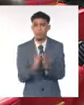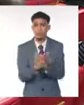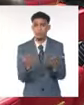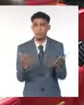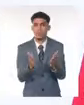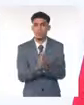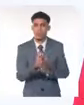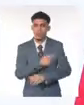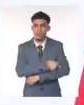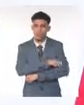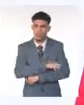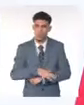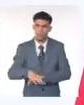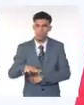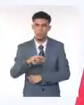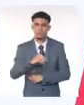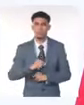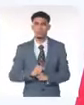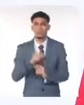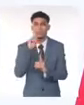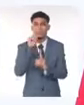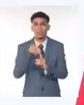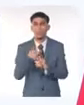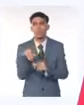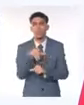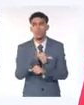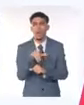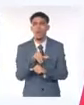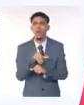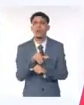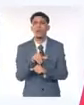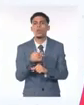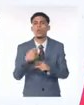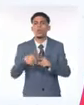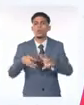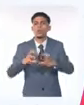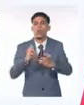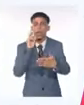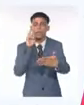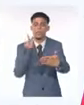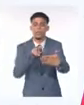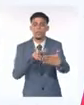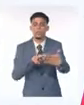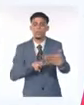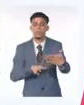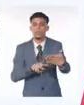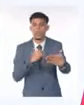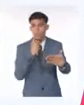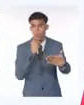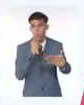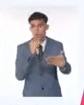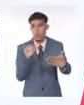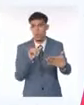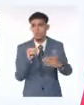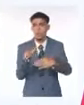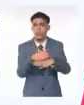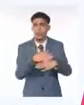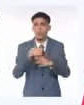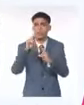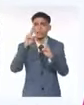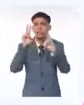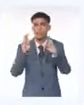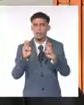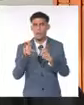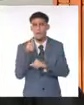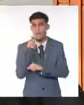pública en Cuba. Trata de buscar maneras nuevas de leerse, maneras nuevas de gestionar también sus recursos y temas, por supuesto, que es al final